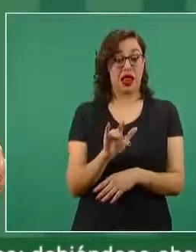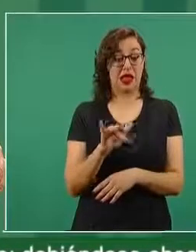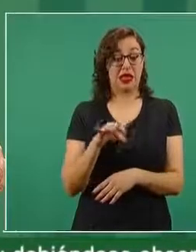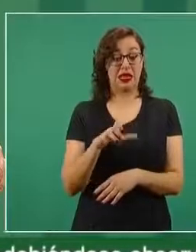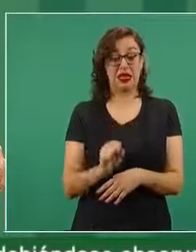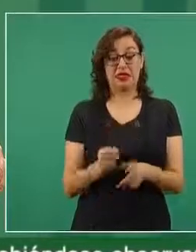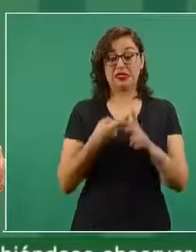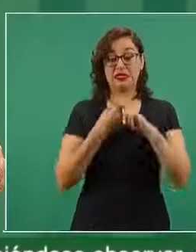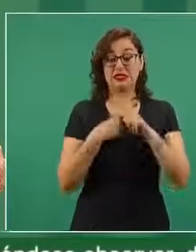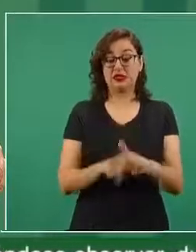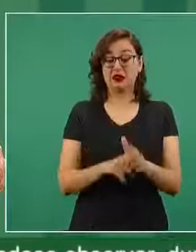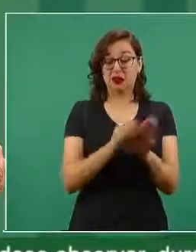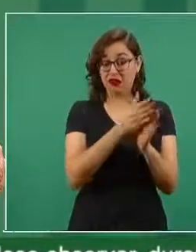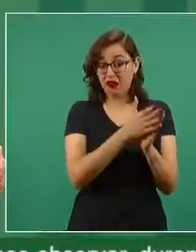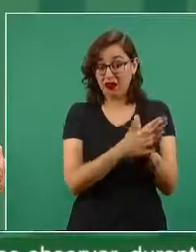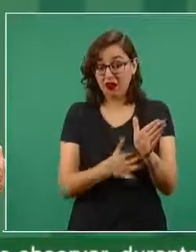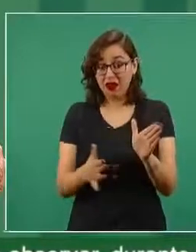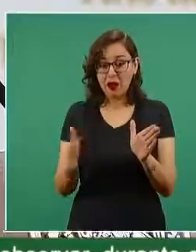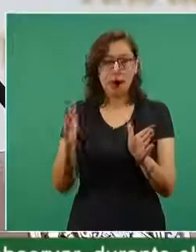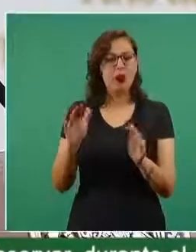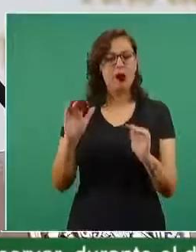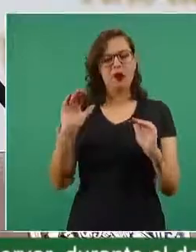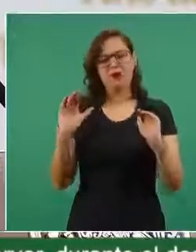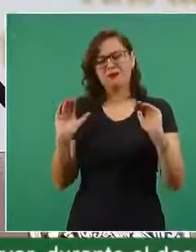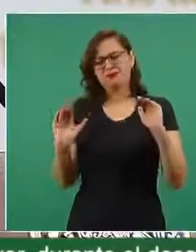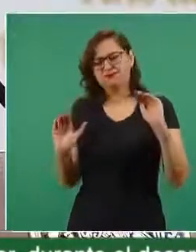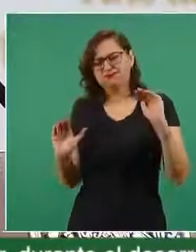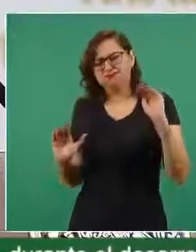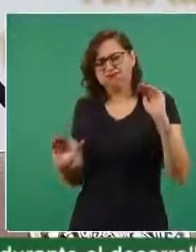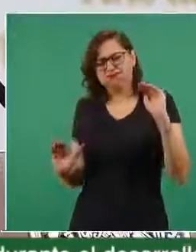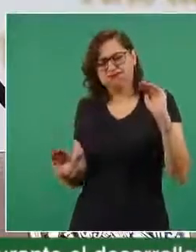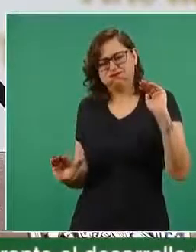se presentó la desigualdad como